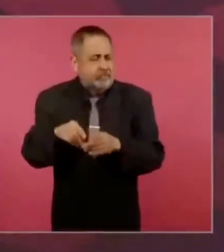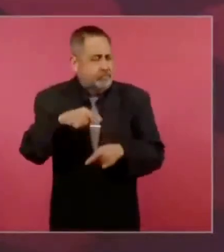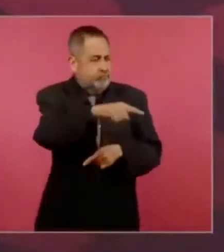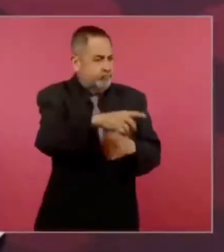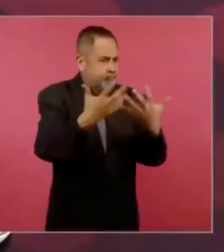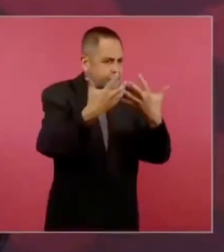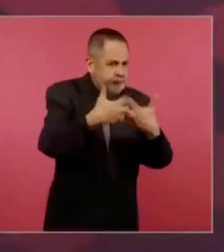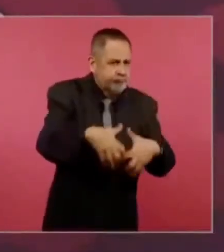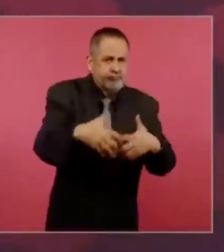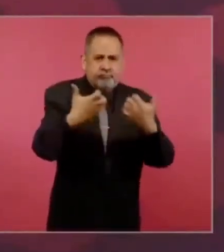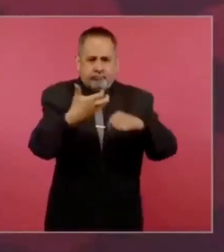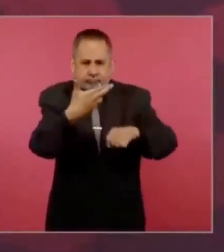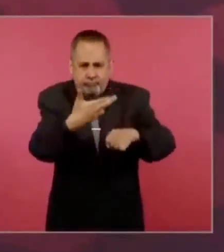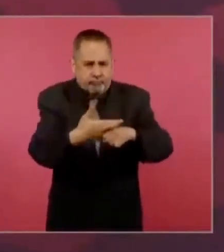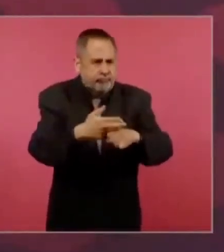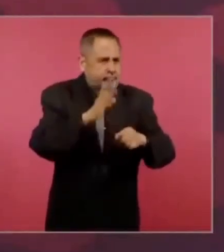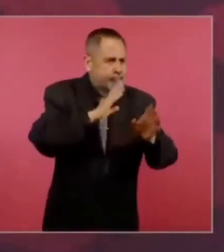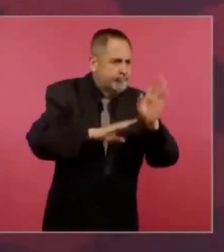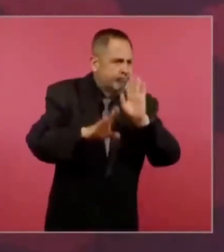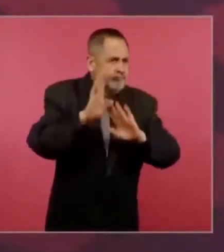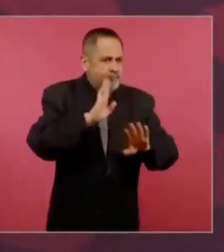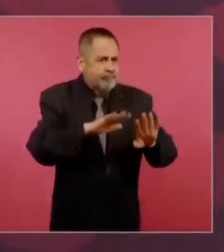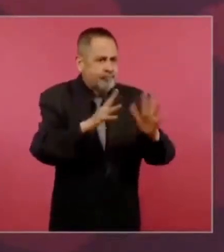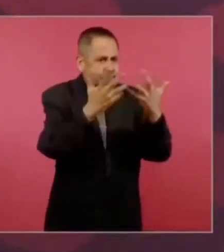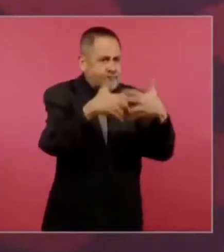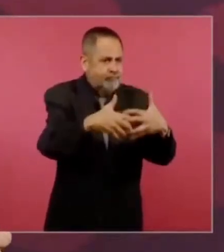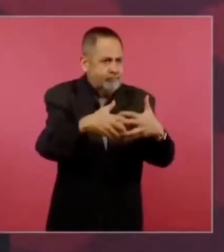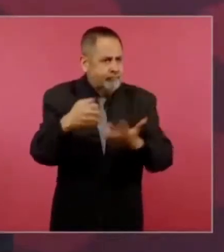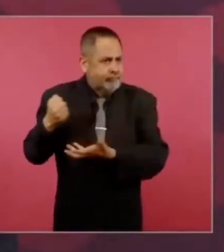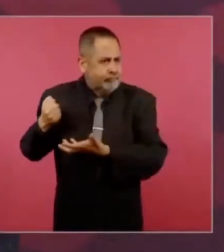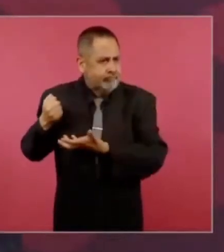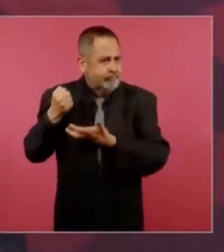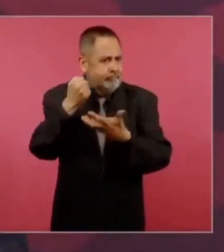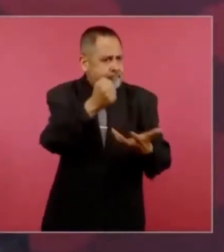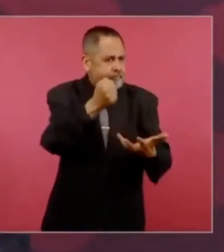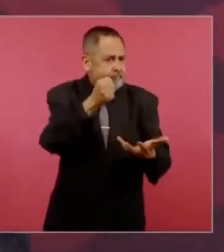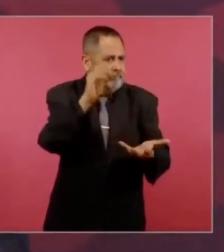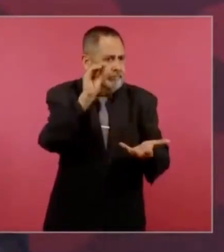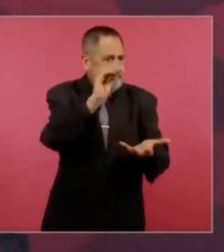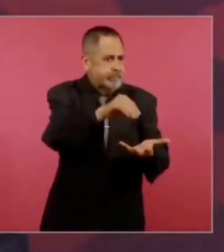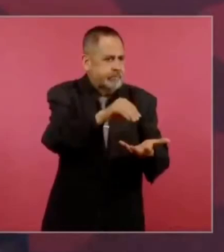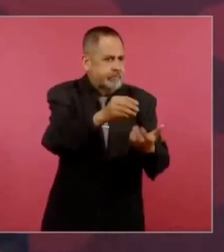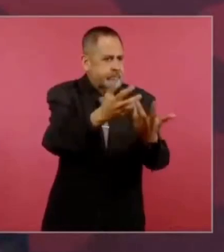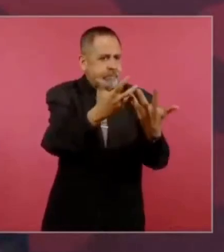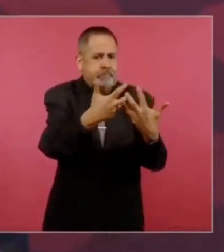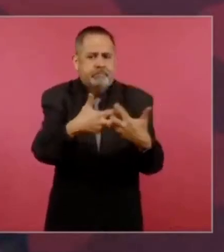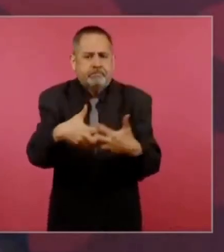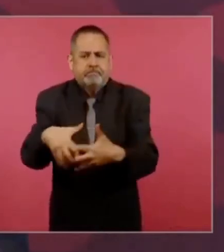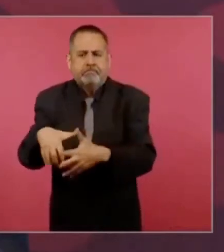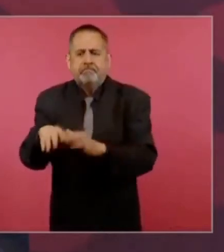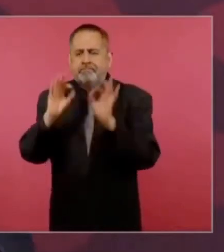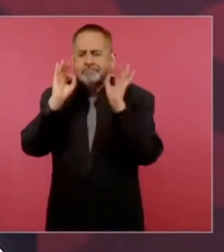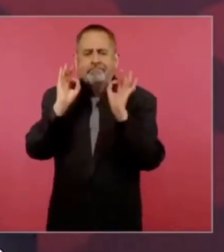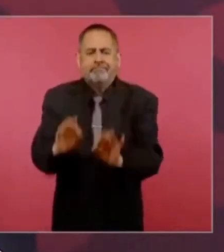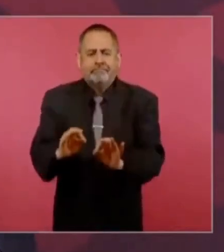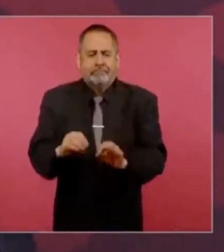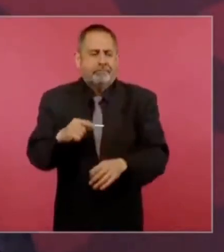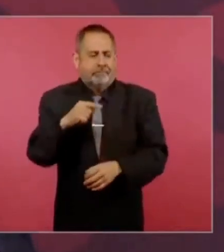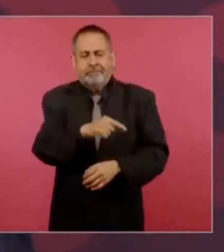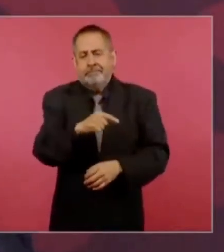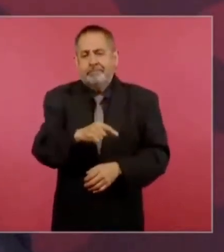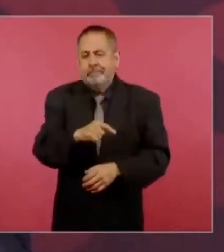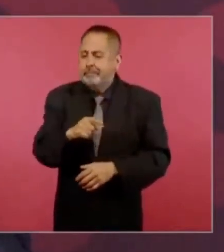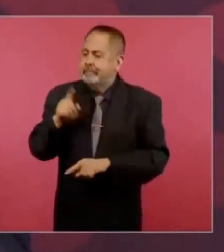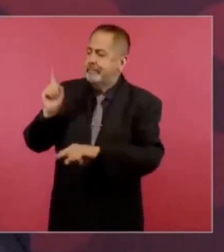y pudieran entregar los bienes de la nación y del pueblo a